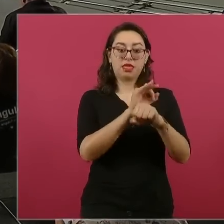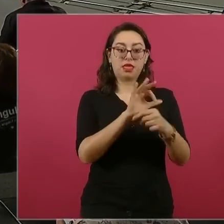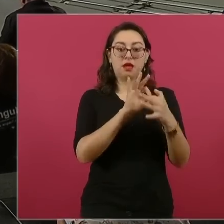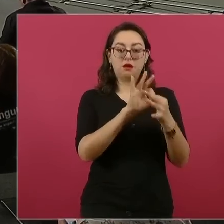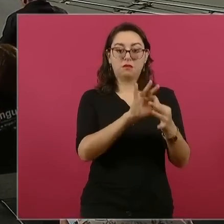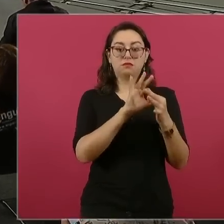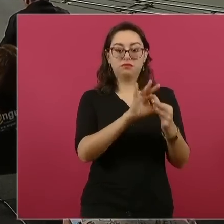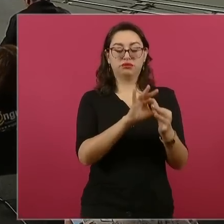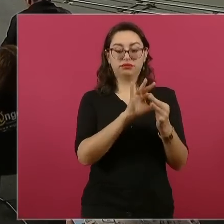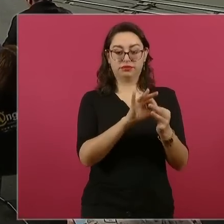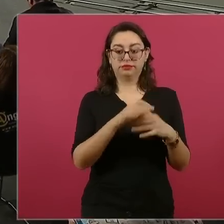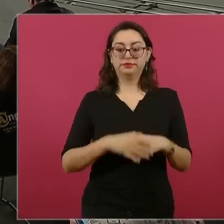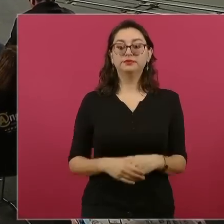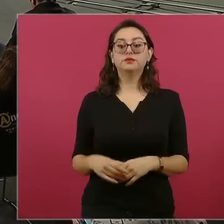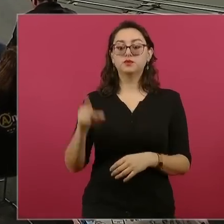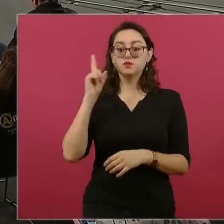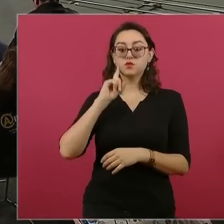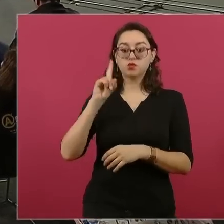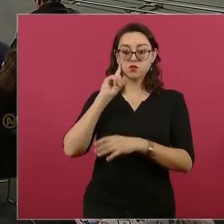Dice Alicia Bárcena,